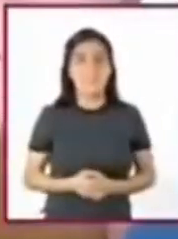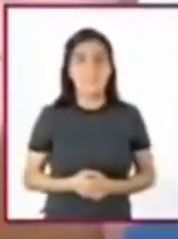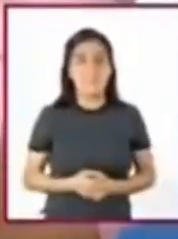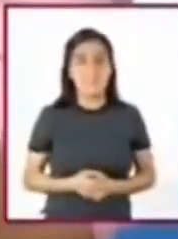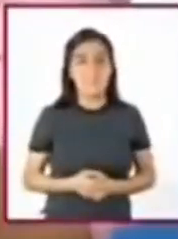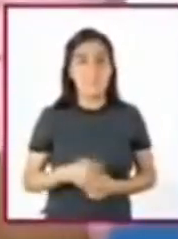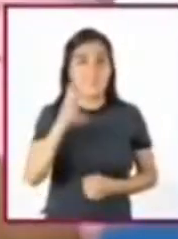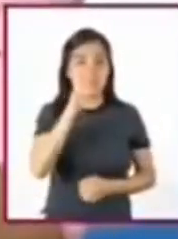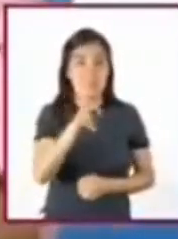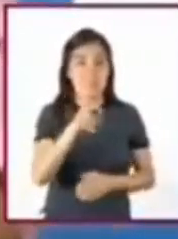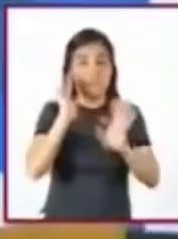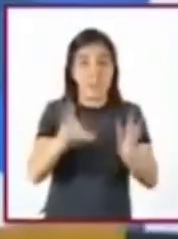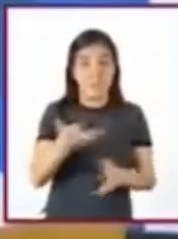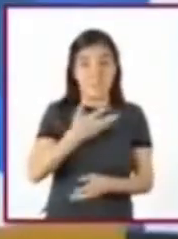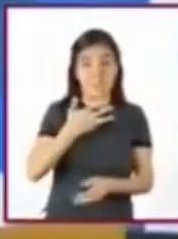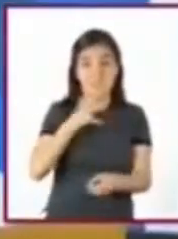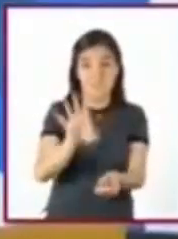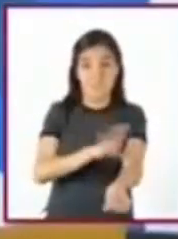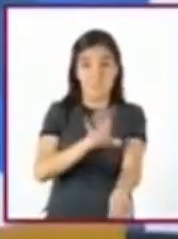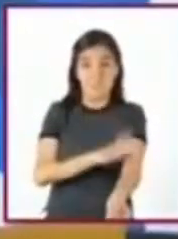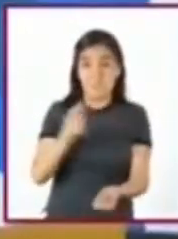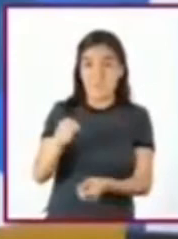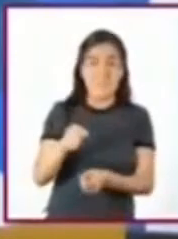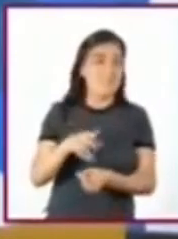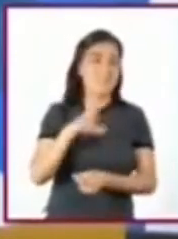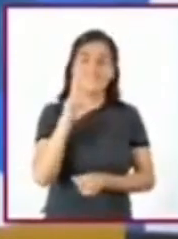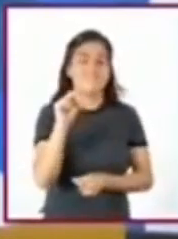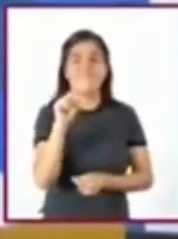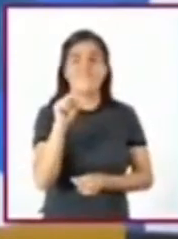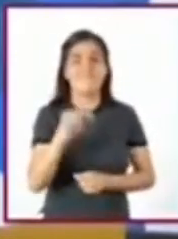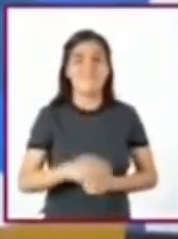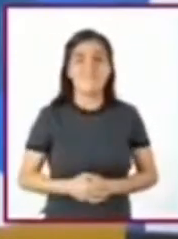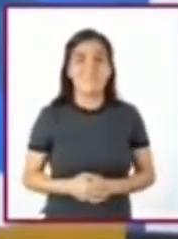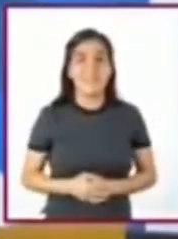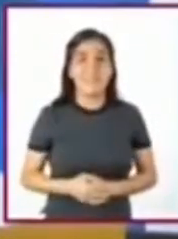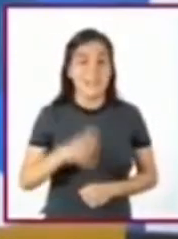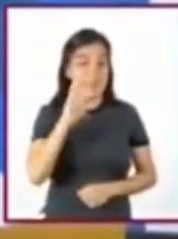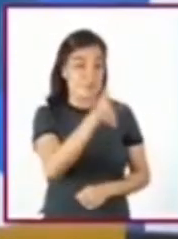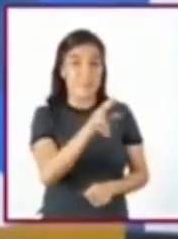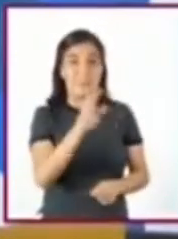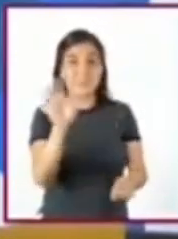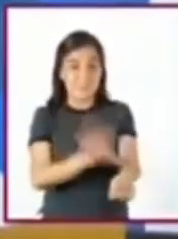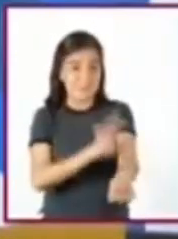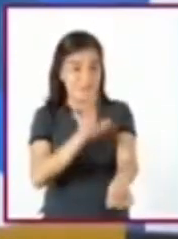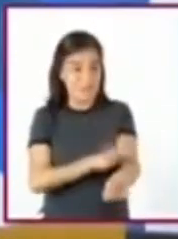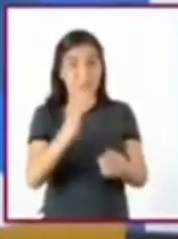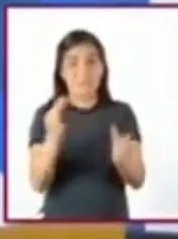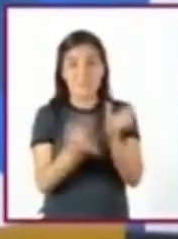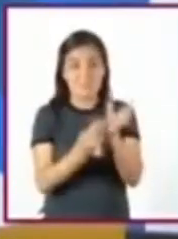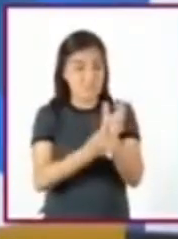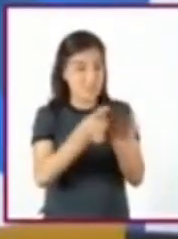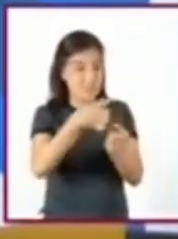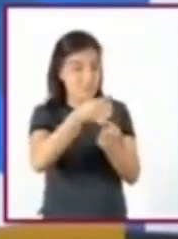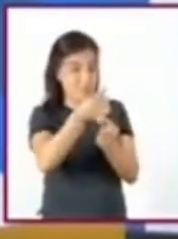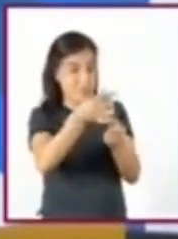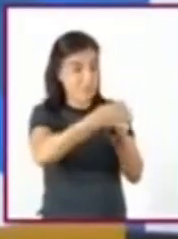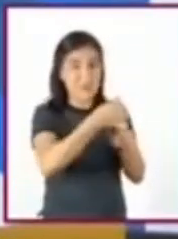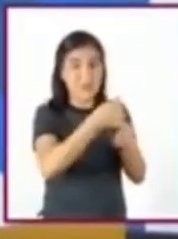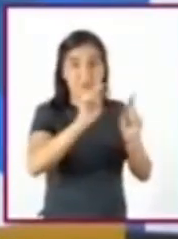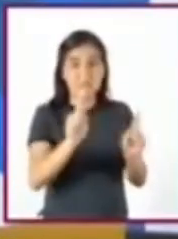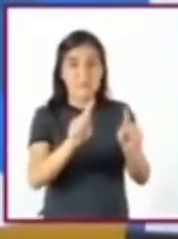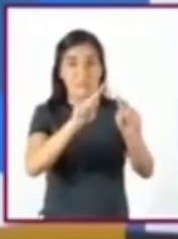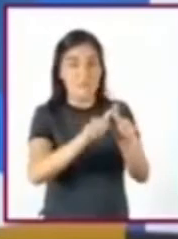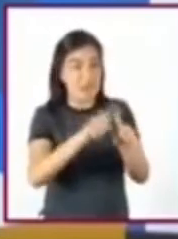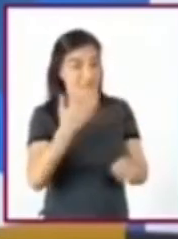¿ya tengo un circuito eléctrico? No, Enrique. A pesar de que ese trozo de cable está hecho con un metal y tiene